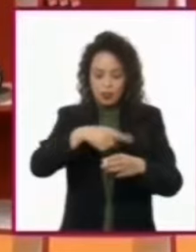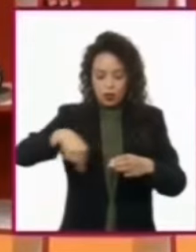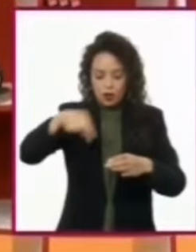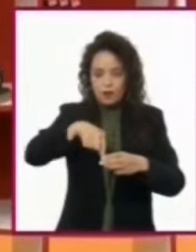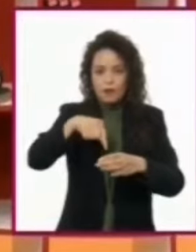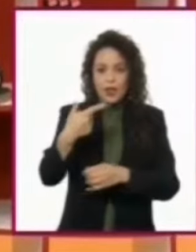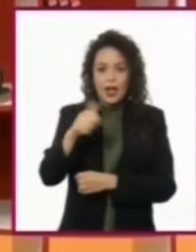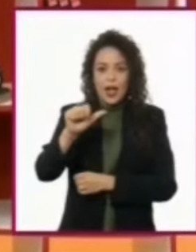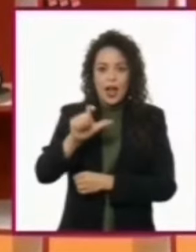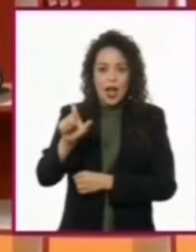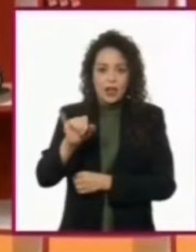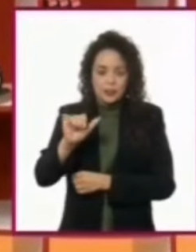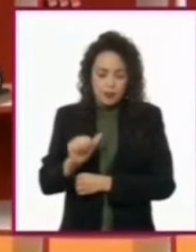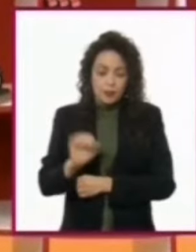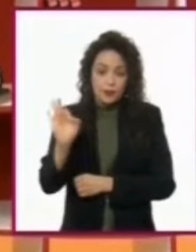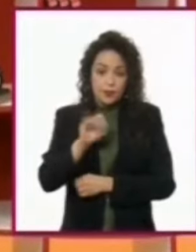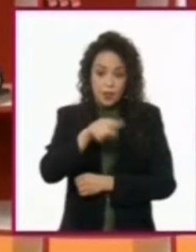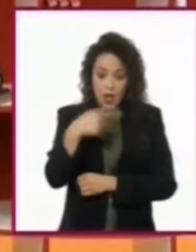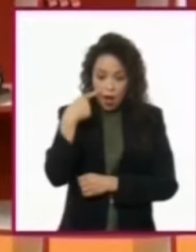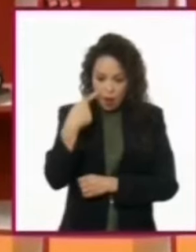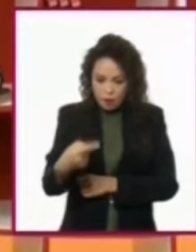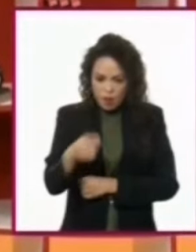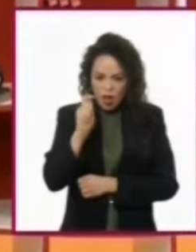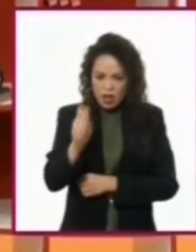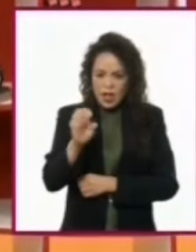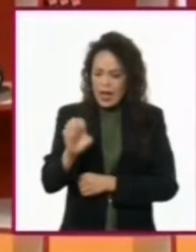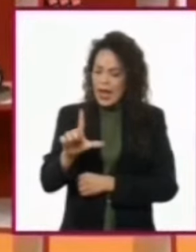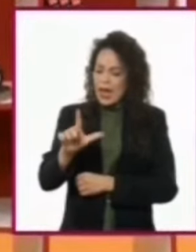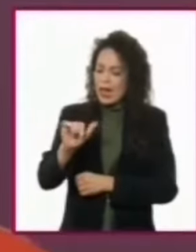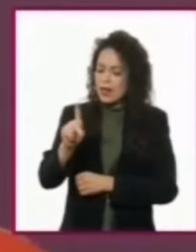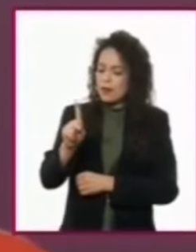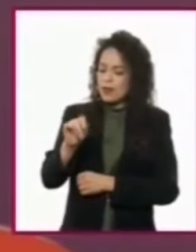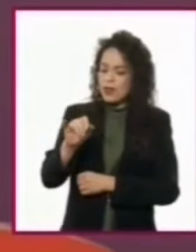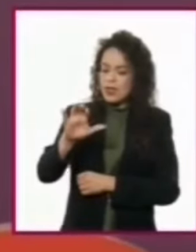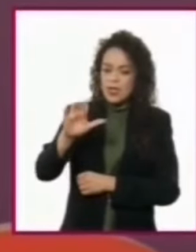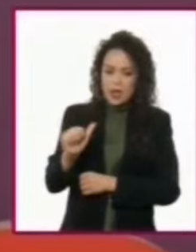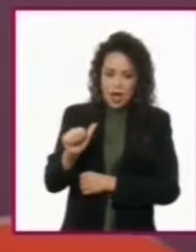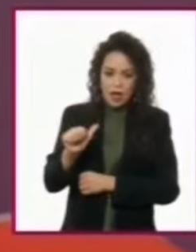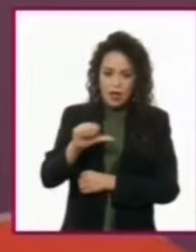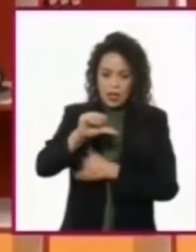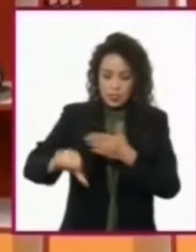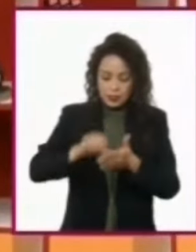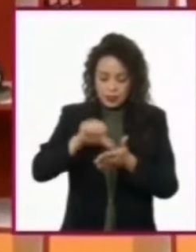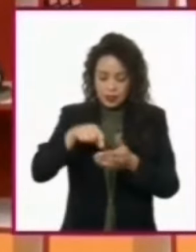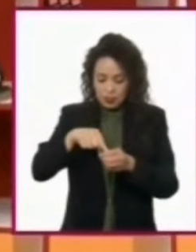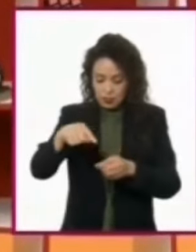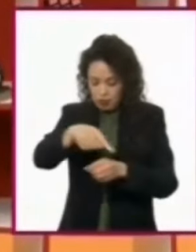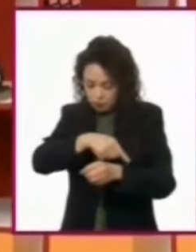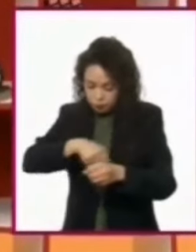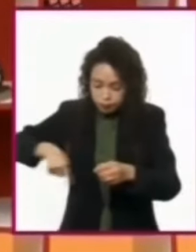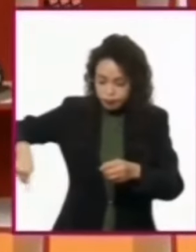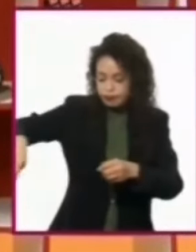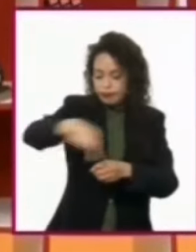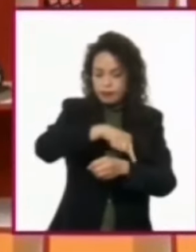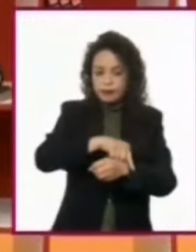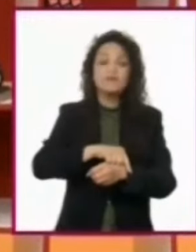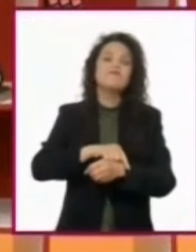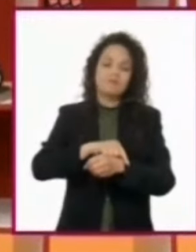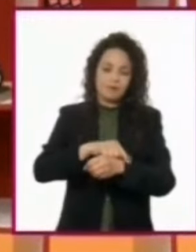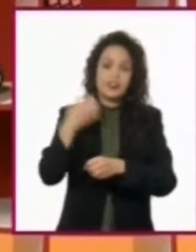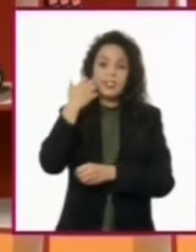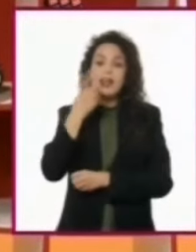se observa una superficie con forma elíptica que rodea el centro de una galaxia elíptica, entonces todas las